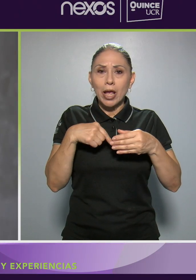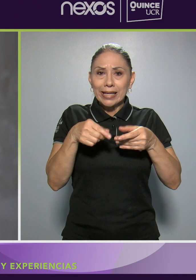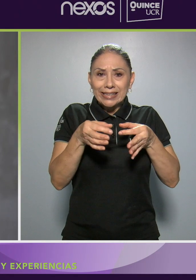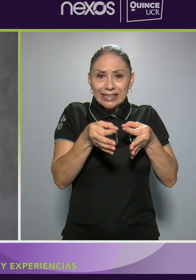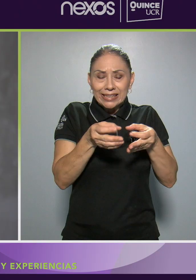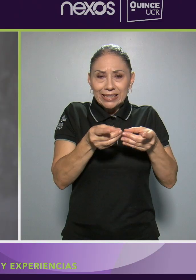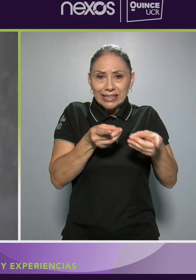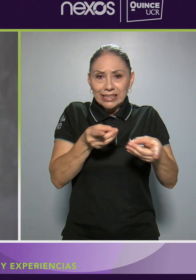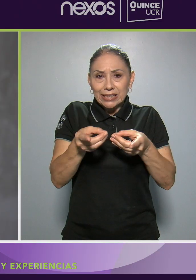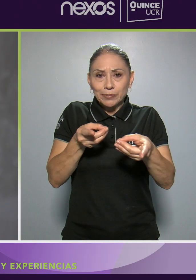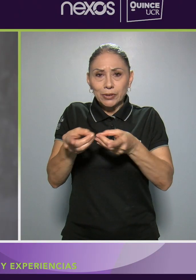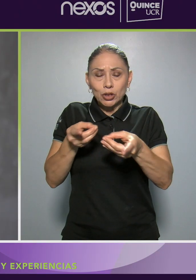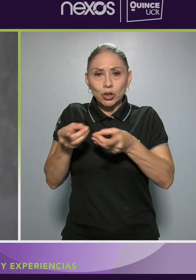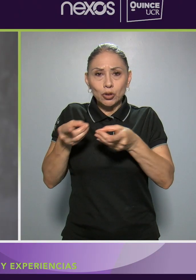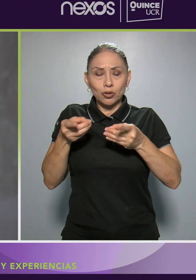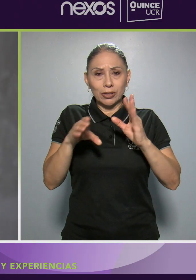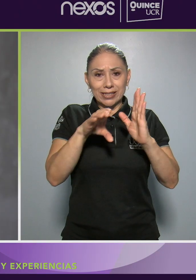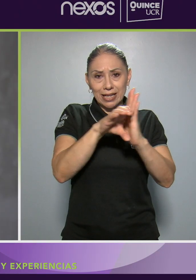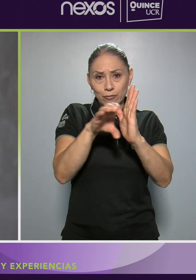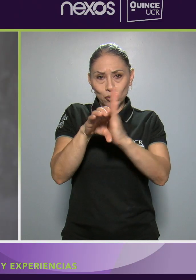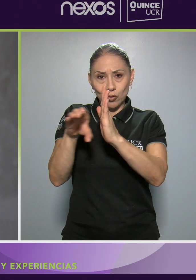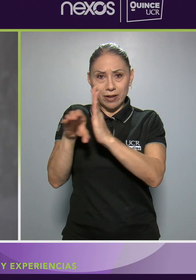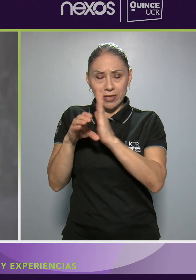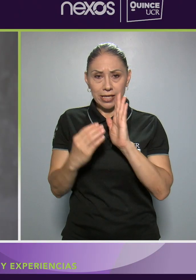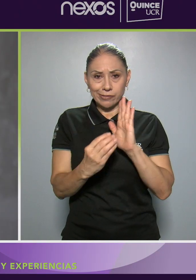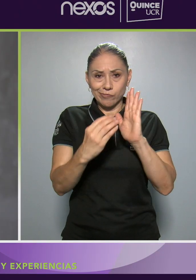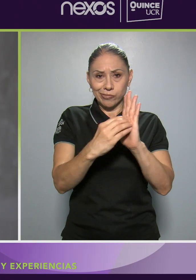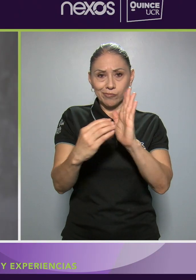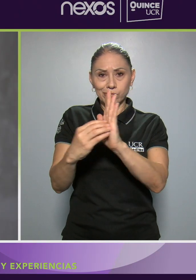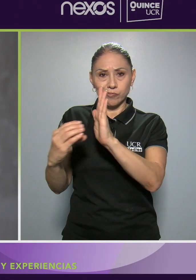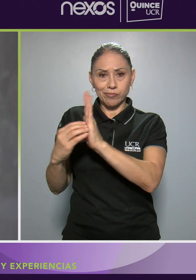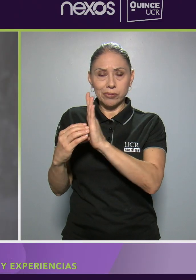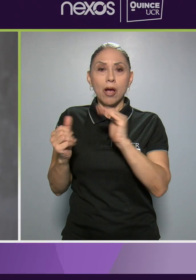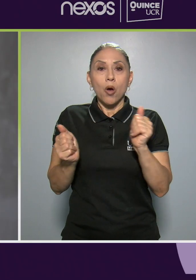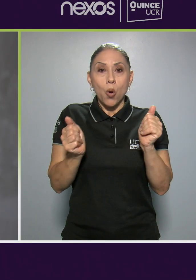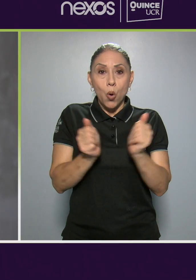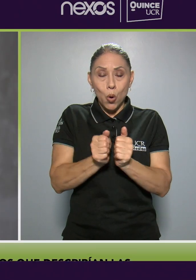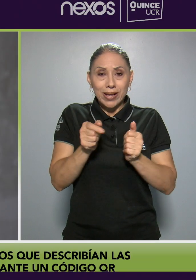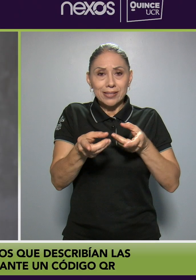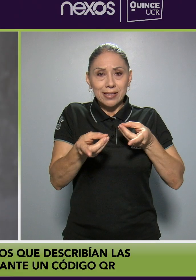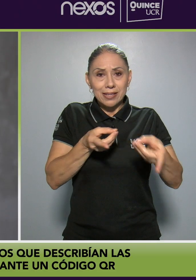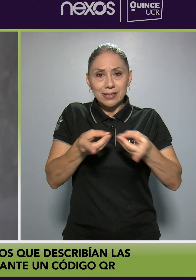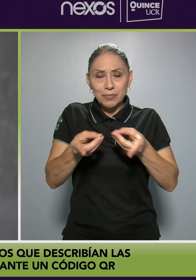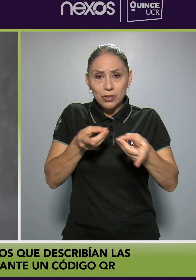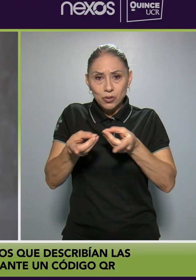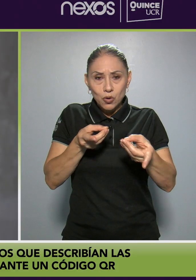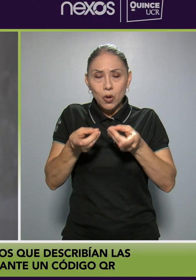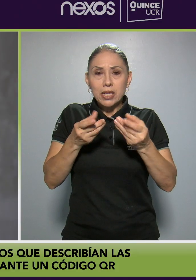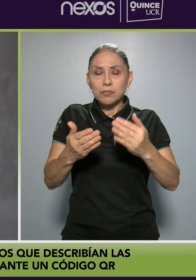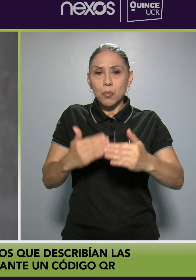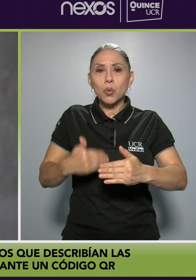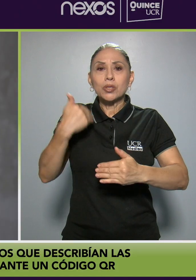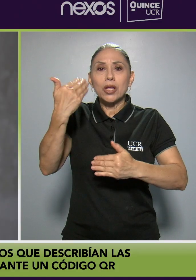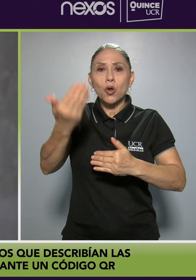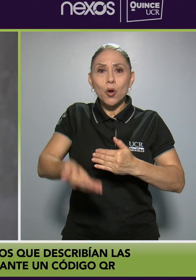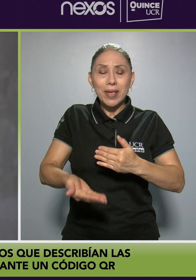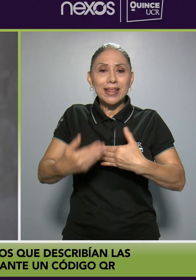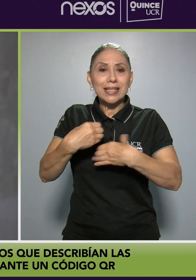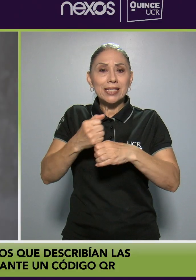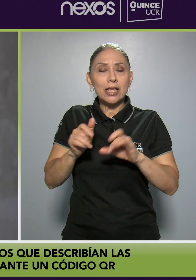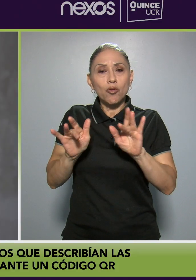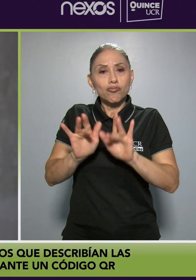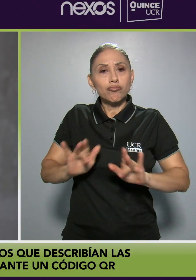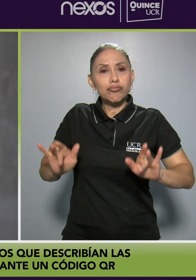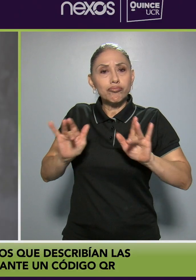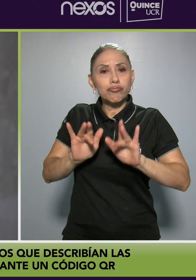las fotografías y a partir de esas descripciones, posteriormente se hizo una grabación de audio,